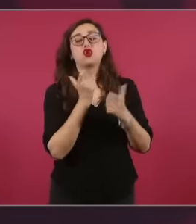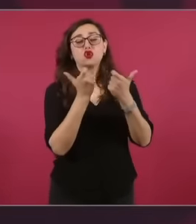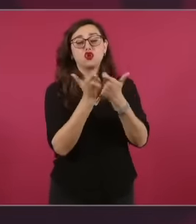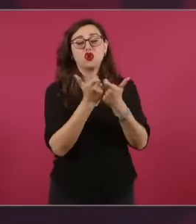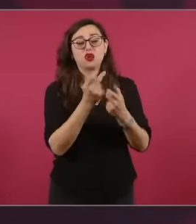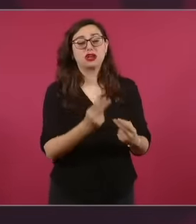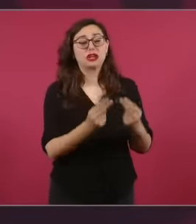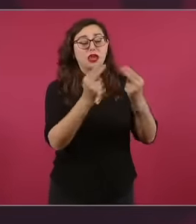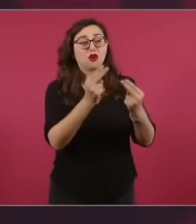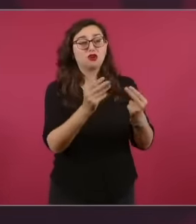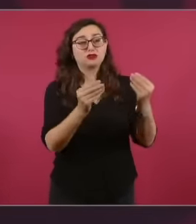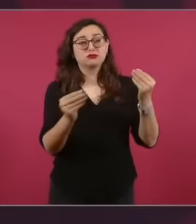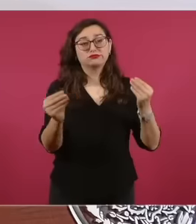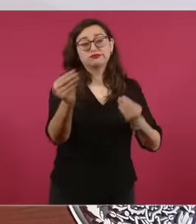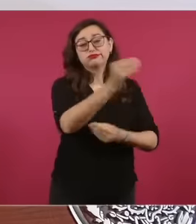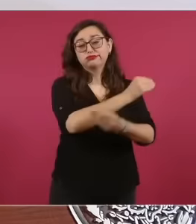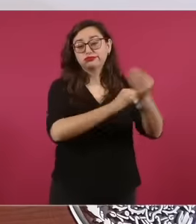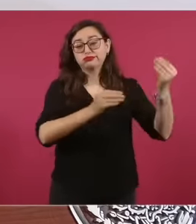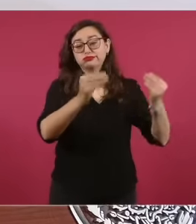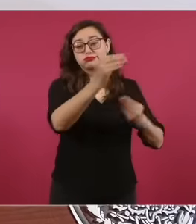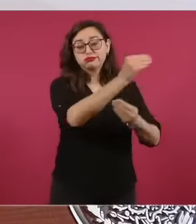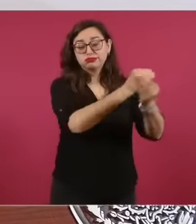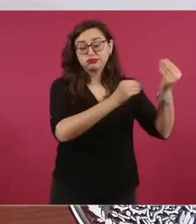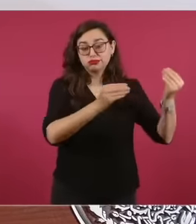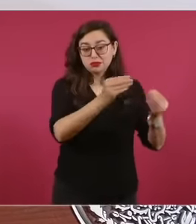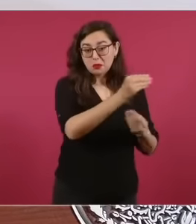ver si Carlos nos manda.